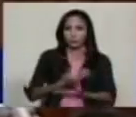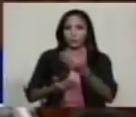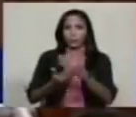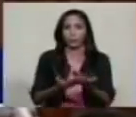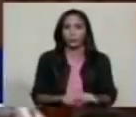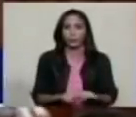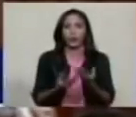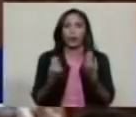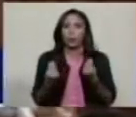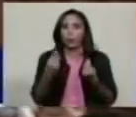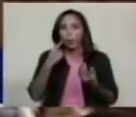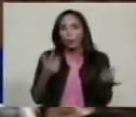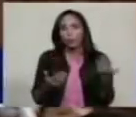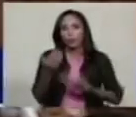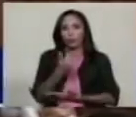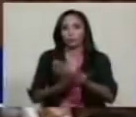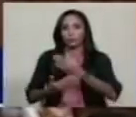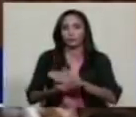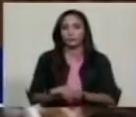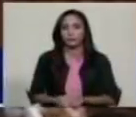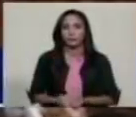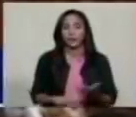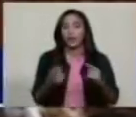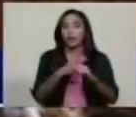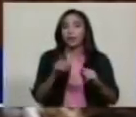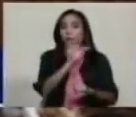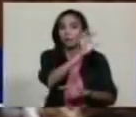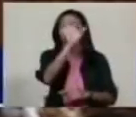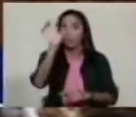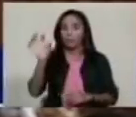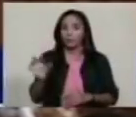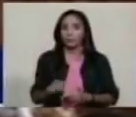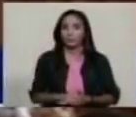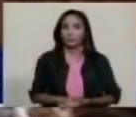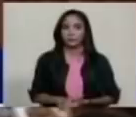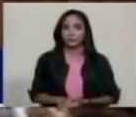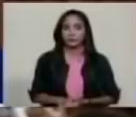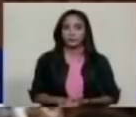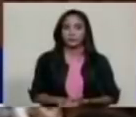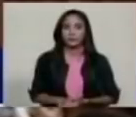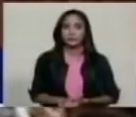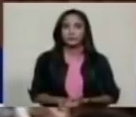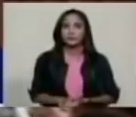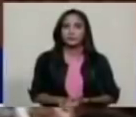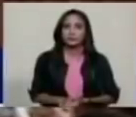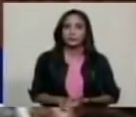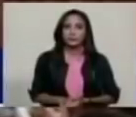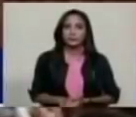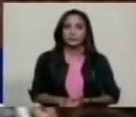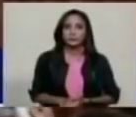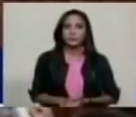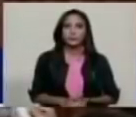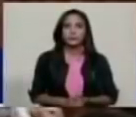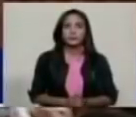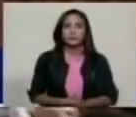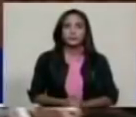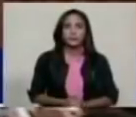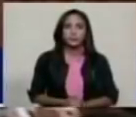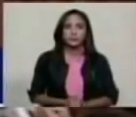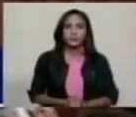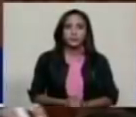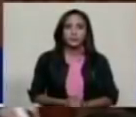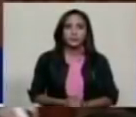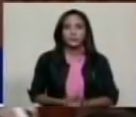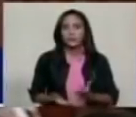a través de nuestra producción en el exterior. No hay algo que nosotros